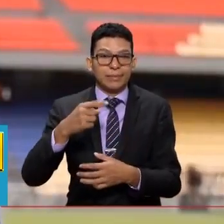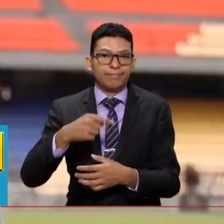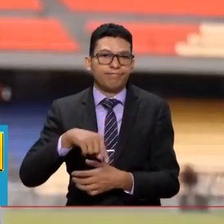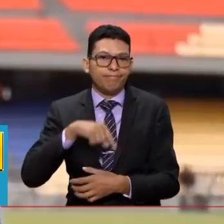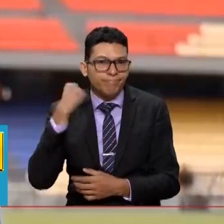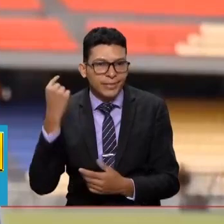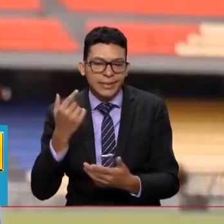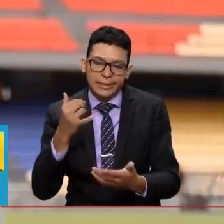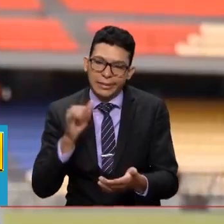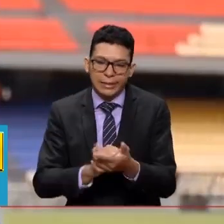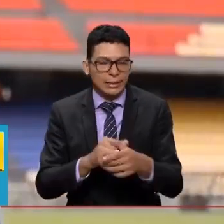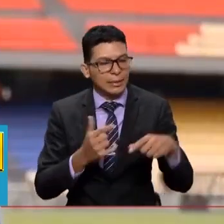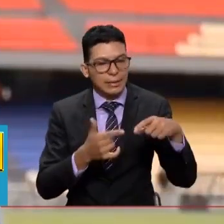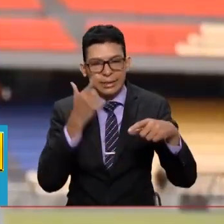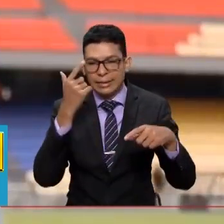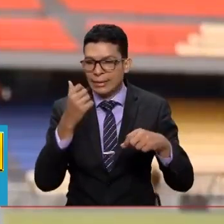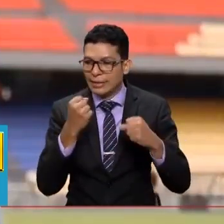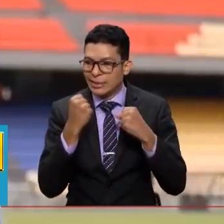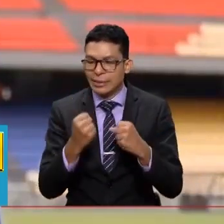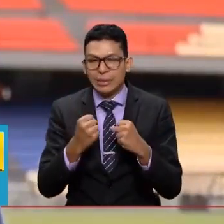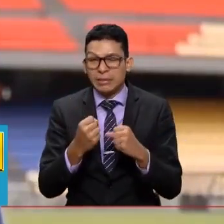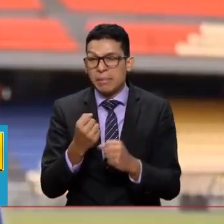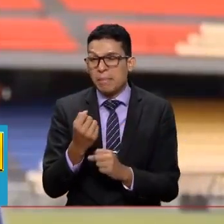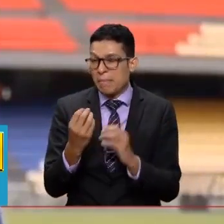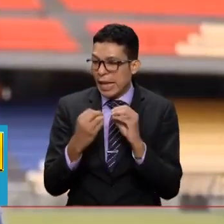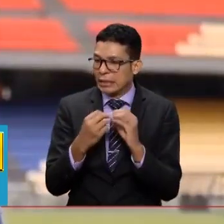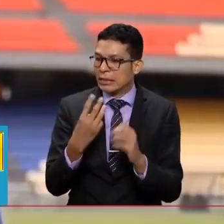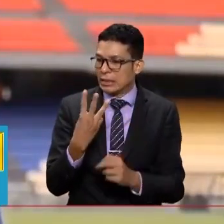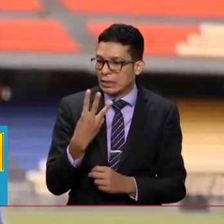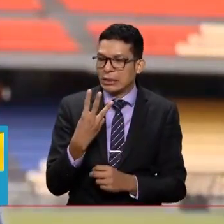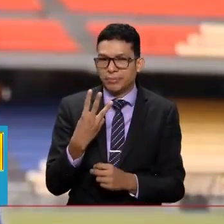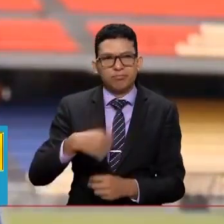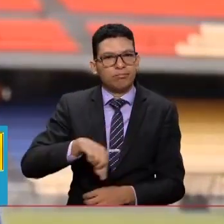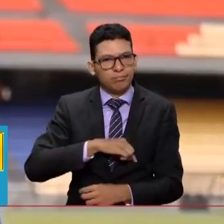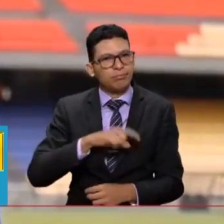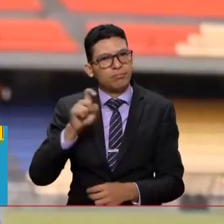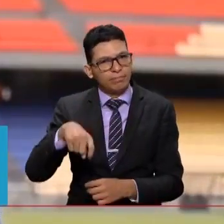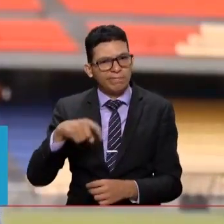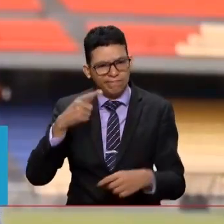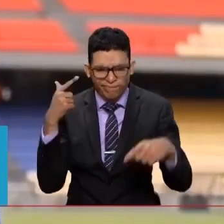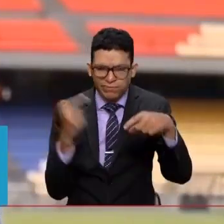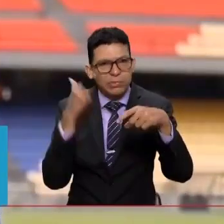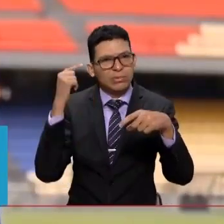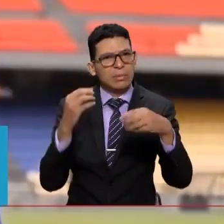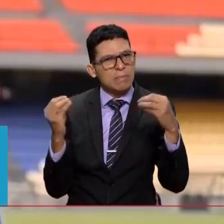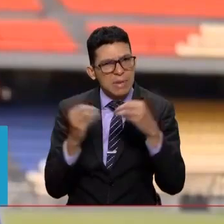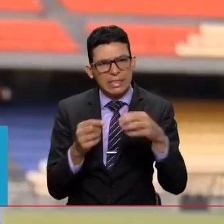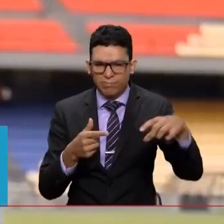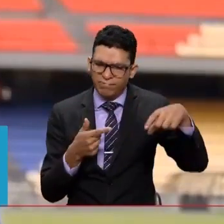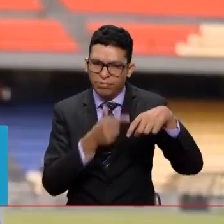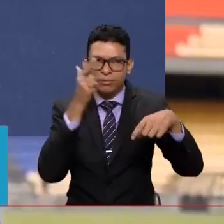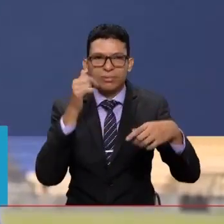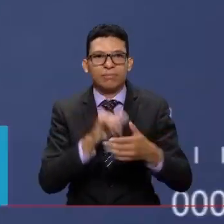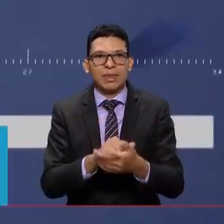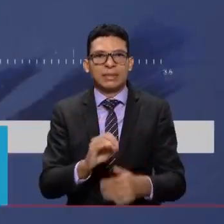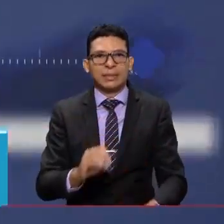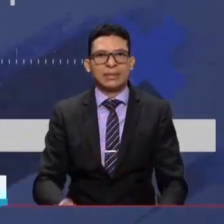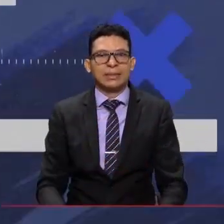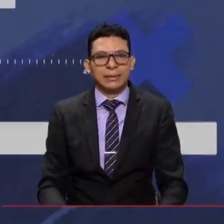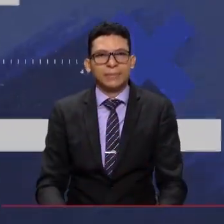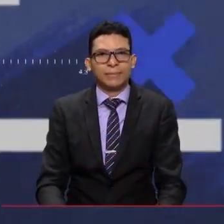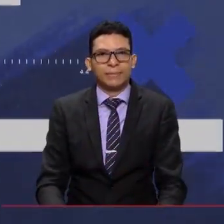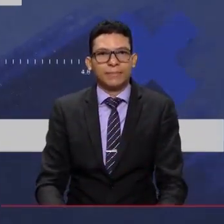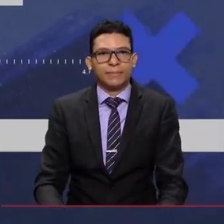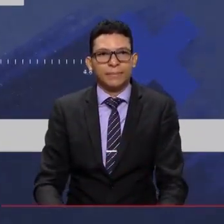perdonamos. Por ahí tuvimos unas 3 más, creo, pero creo que tenemos que saber concretarla en los próximos partidos.